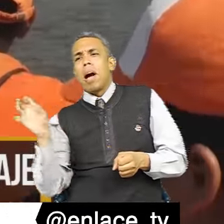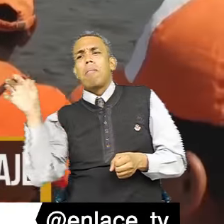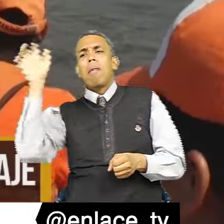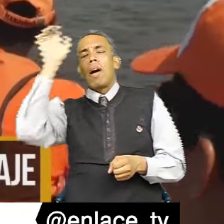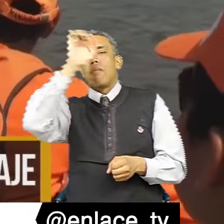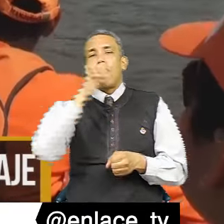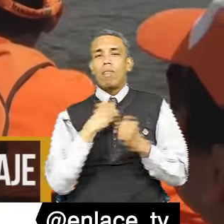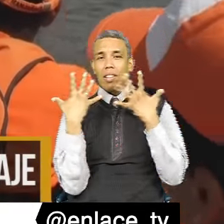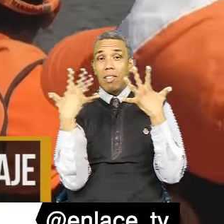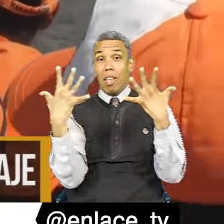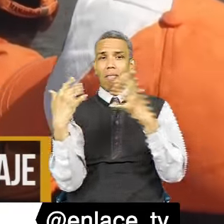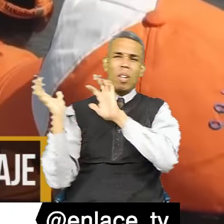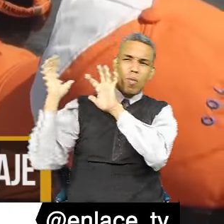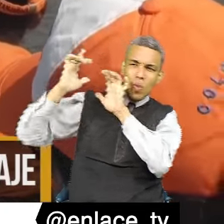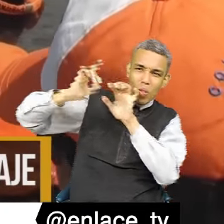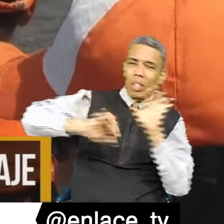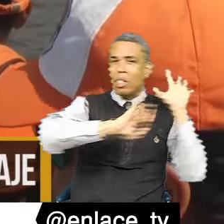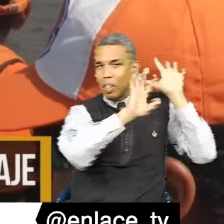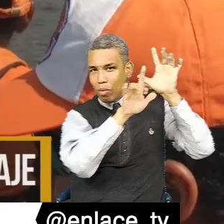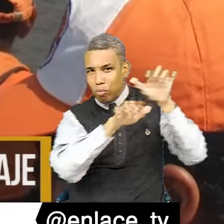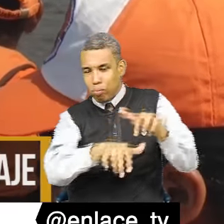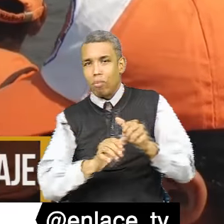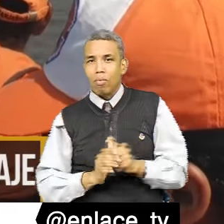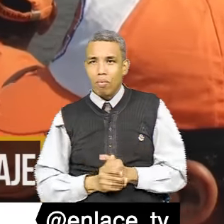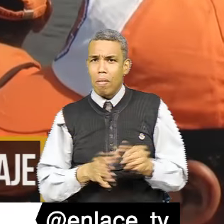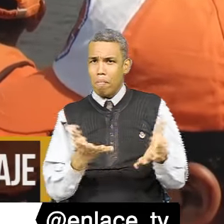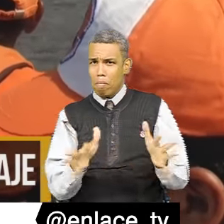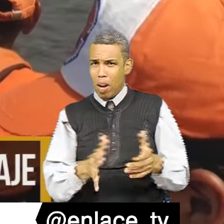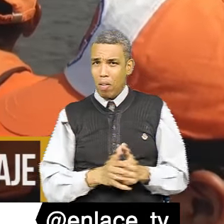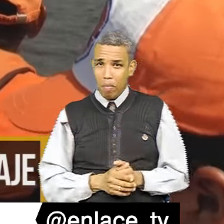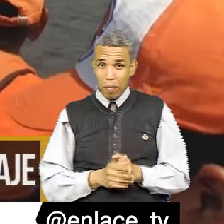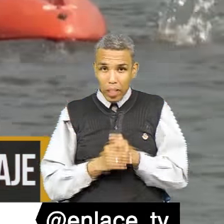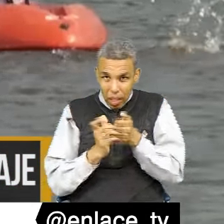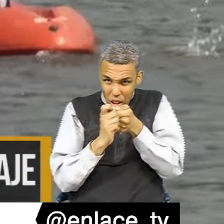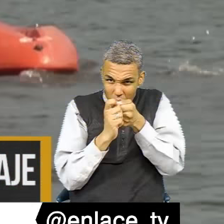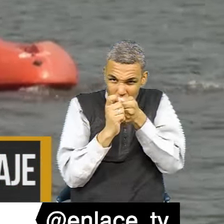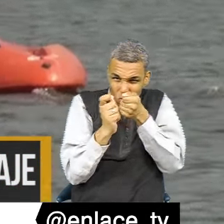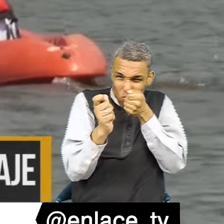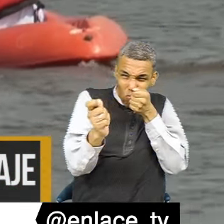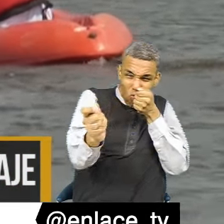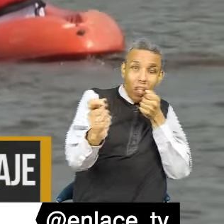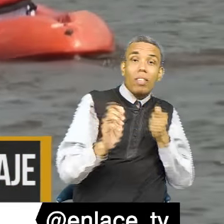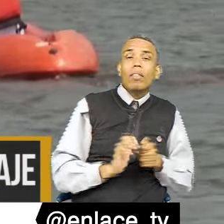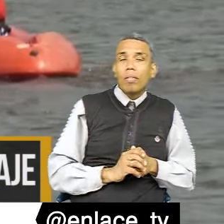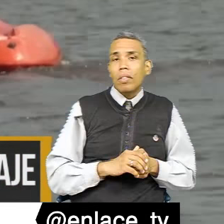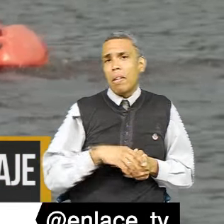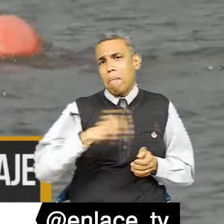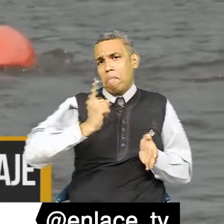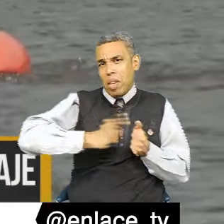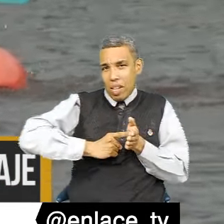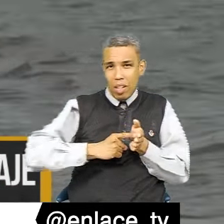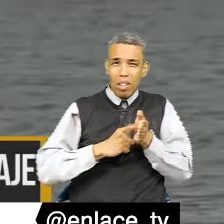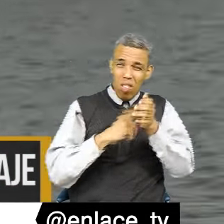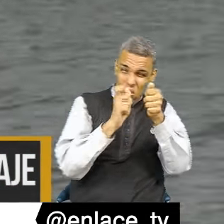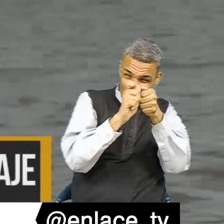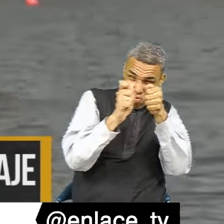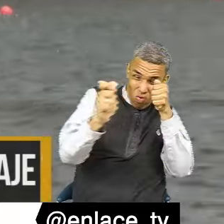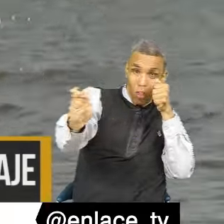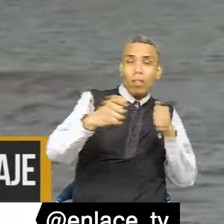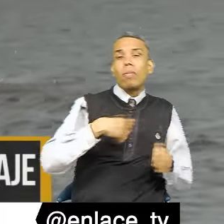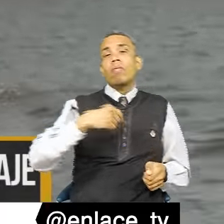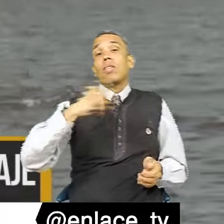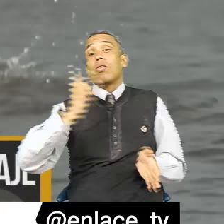de septiembre. En distancias que van desde los 1000 hasta los 5000 metros se correrán las competencias, donde participarán remadores entre los 15